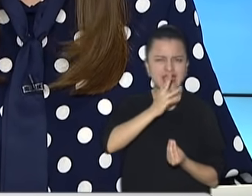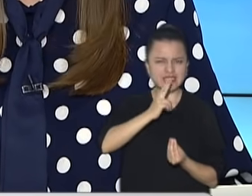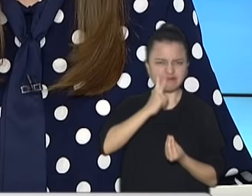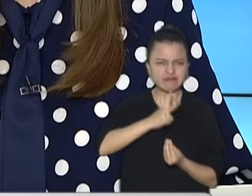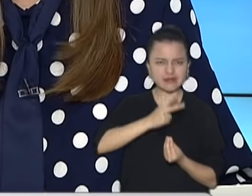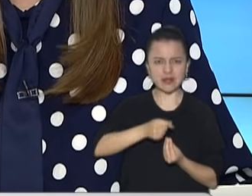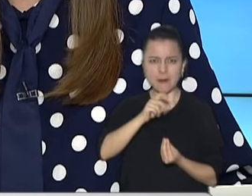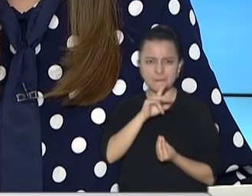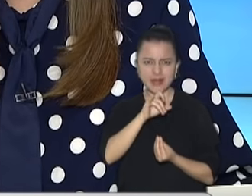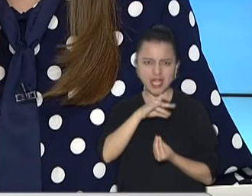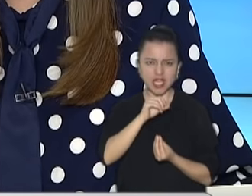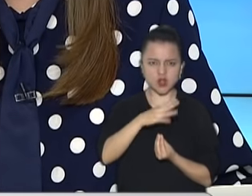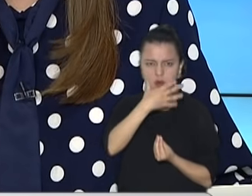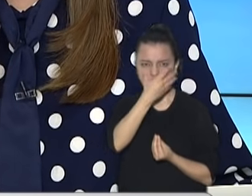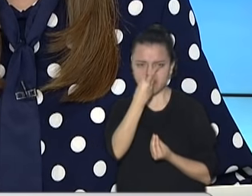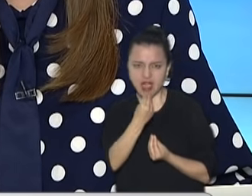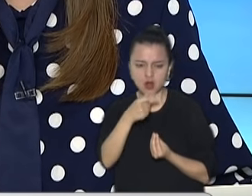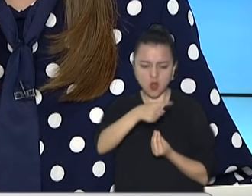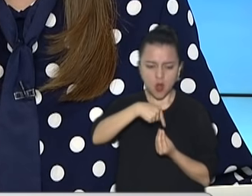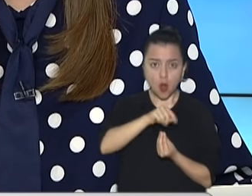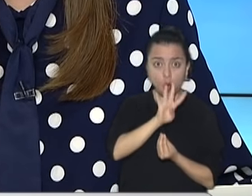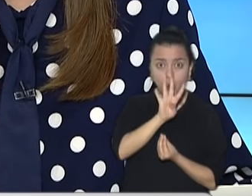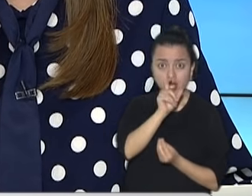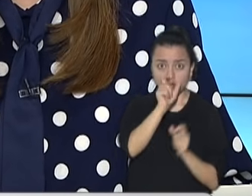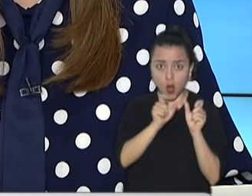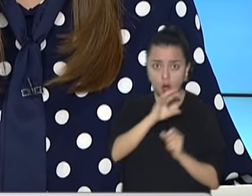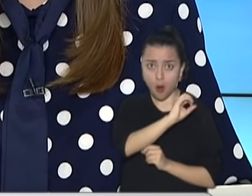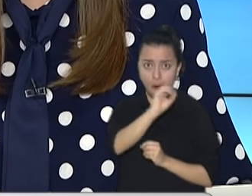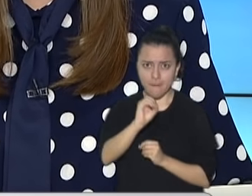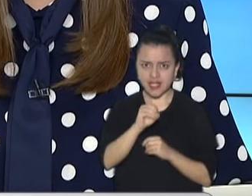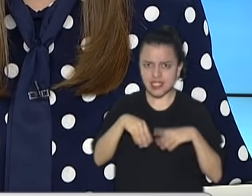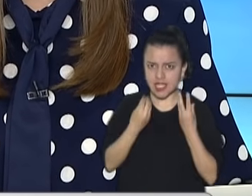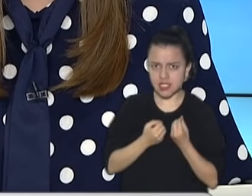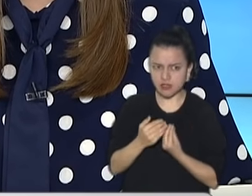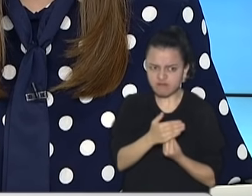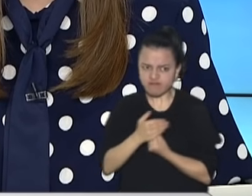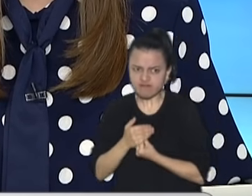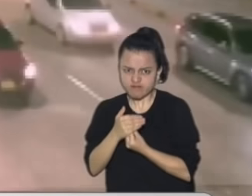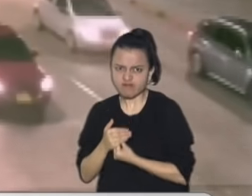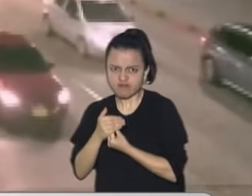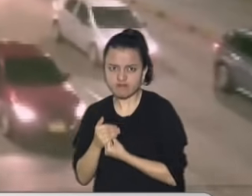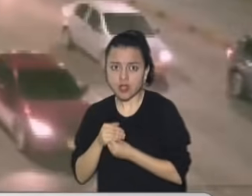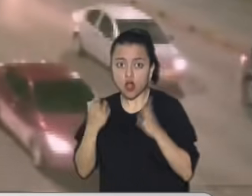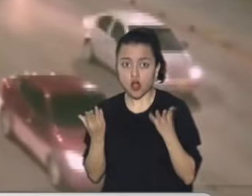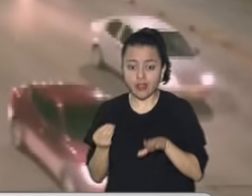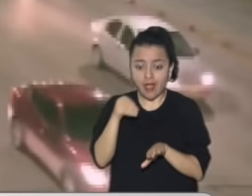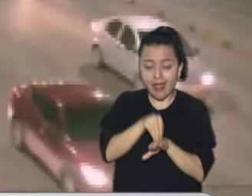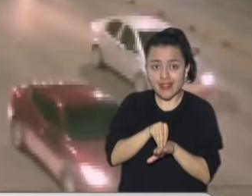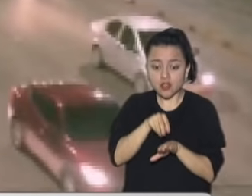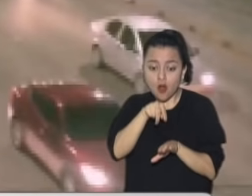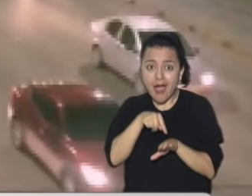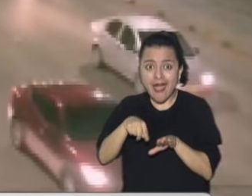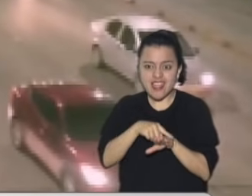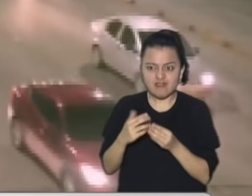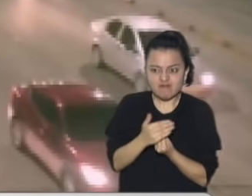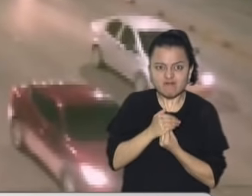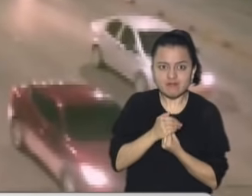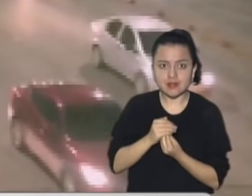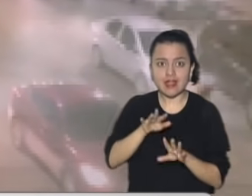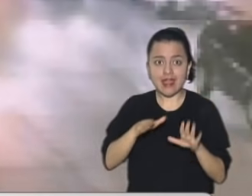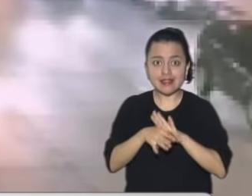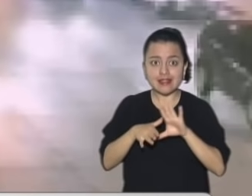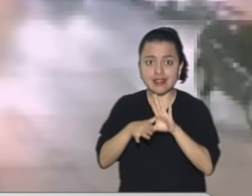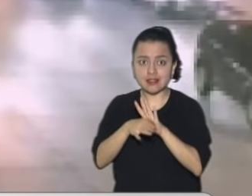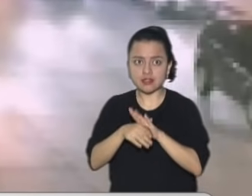Pikachu, 4 hombres dedicados a robar mujeres mediante secuestros express. El Gaula de la policía desarticuló en las últimas